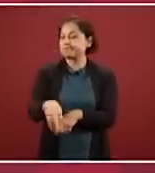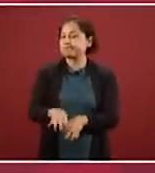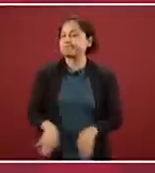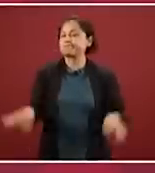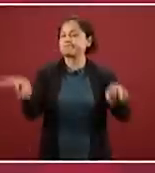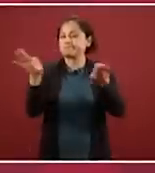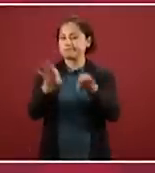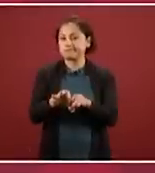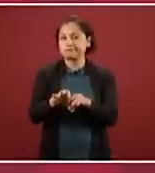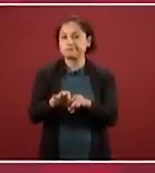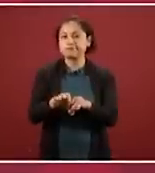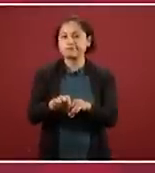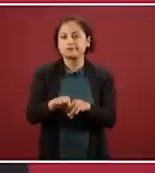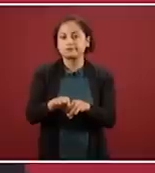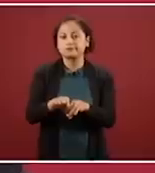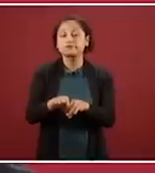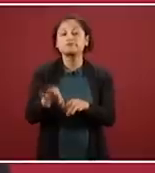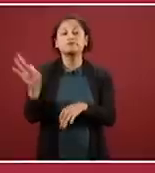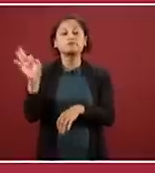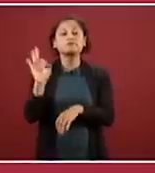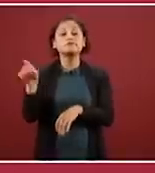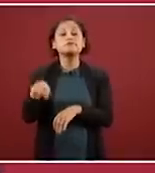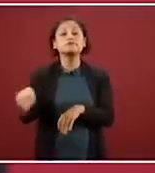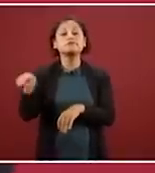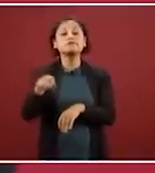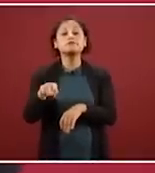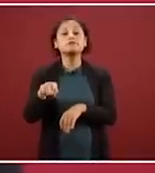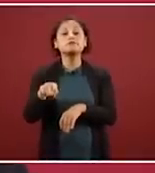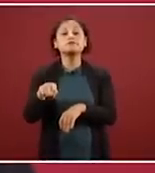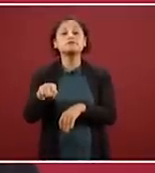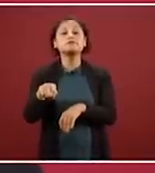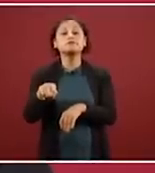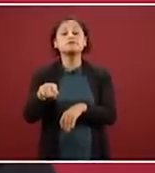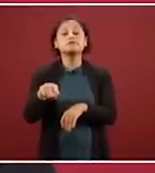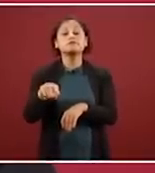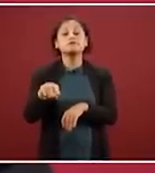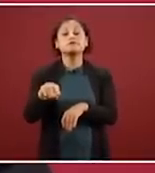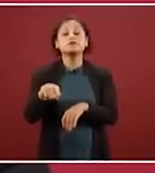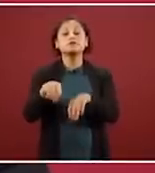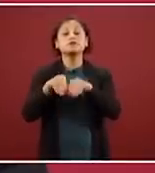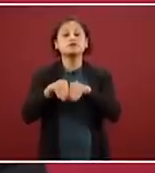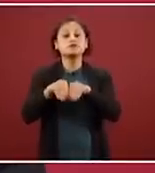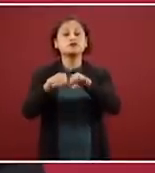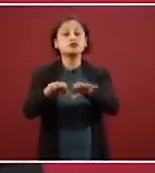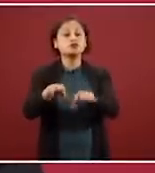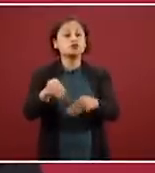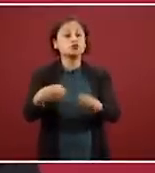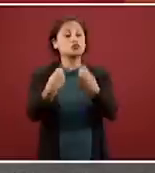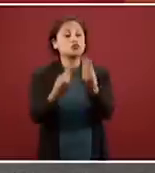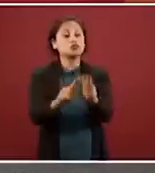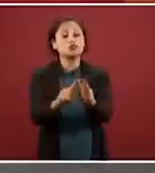que podrían ponerse al alcance de la mano de muchos mexicanos a precios